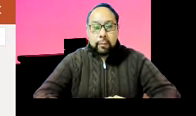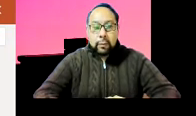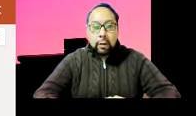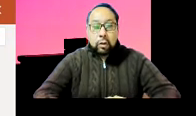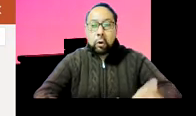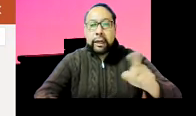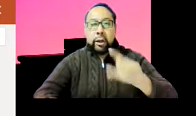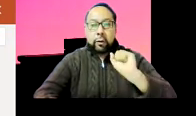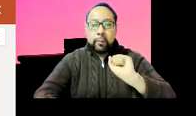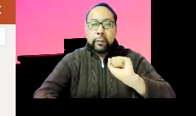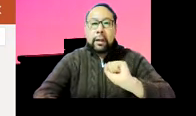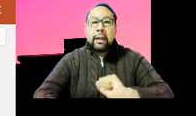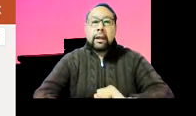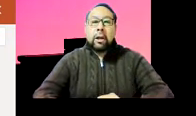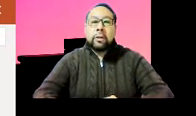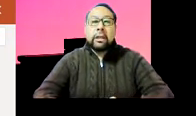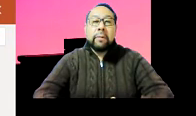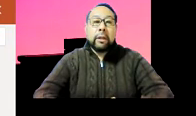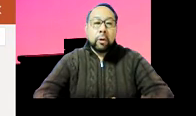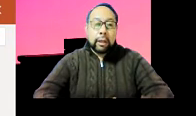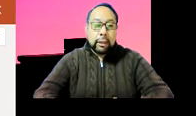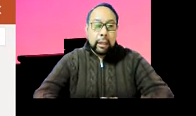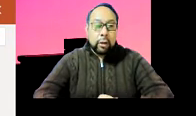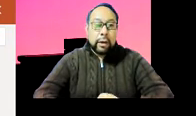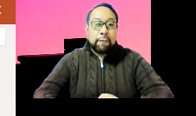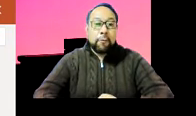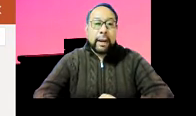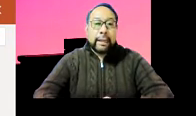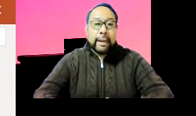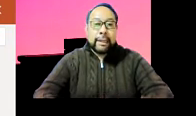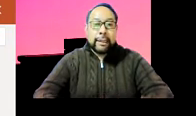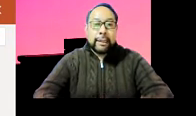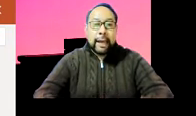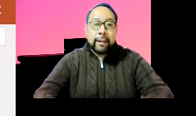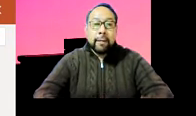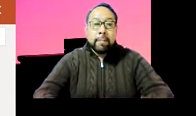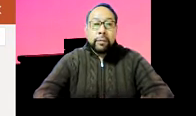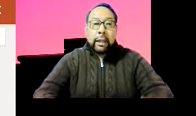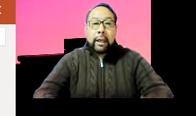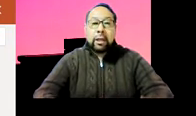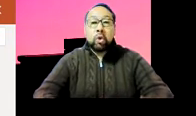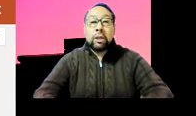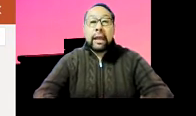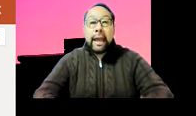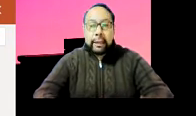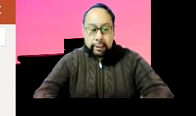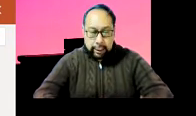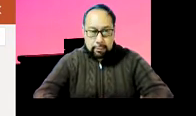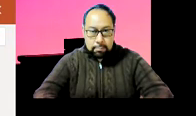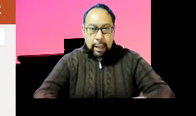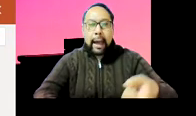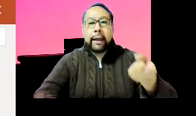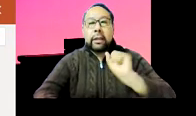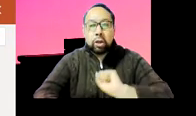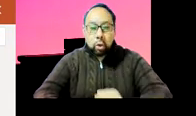Festinger sugirió que los individuos que tienen una fuerte necesidad de que sus